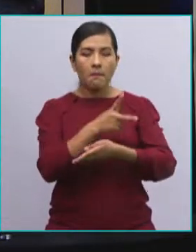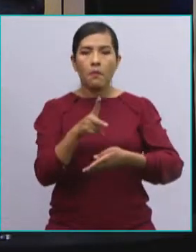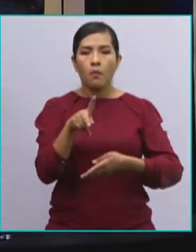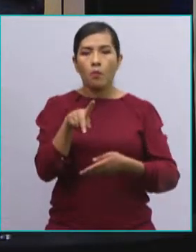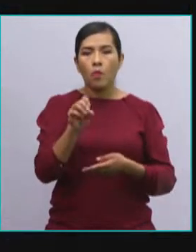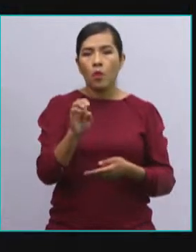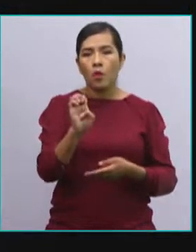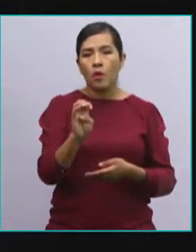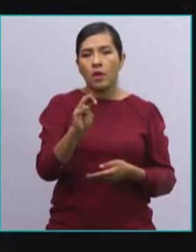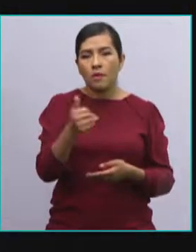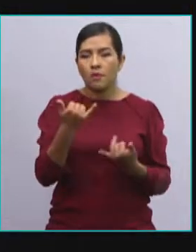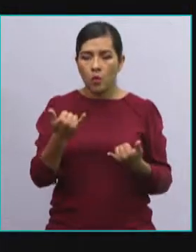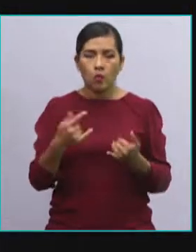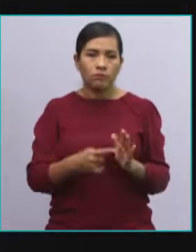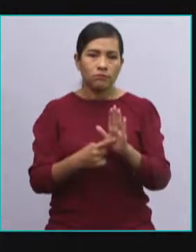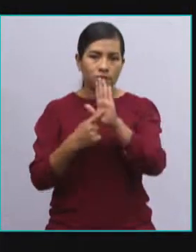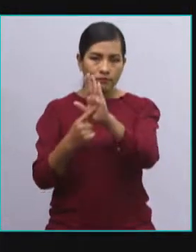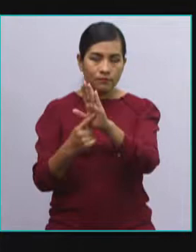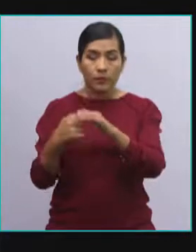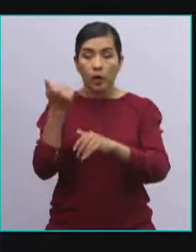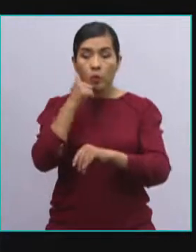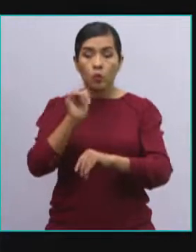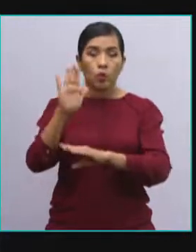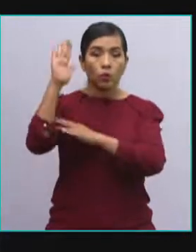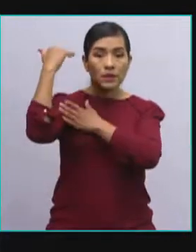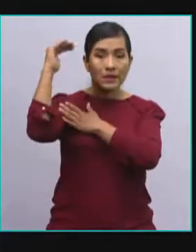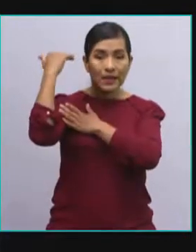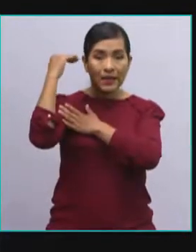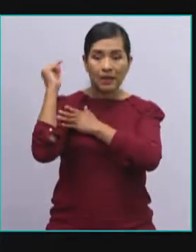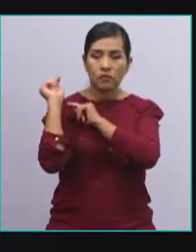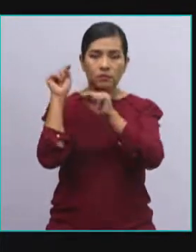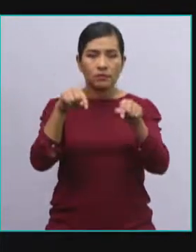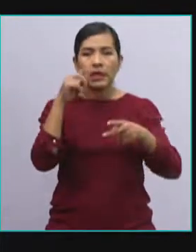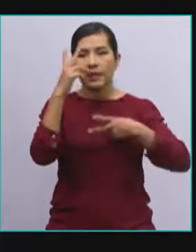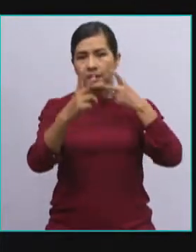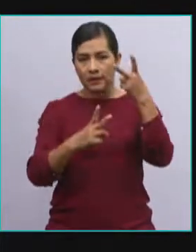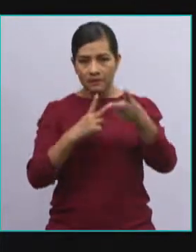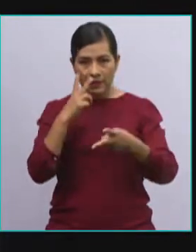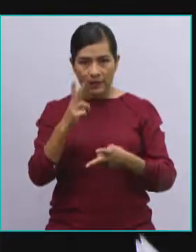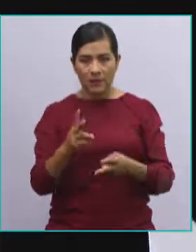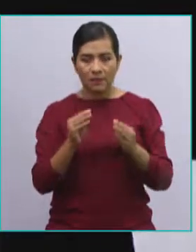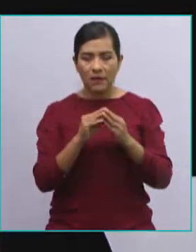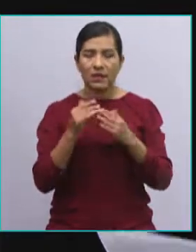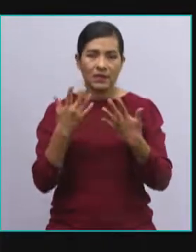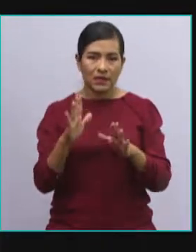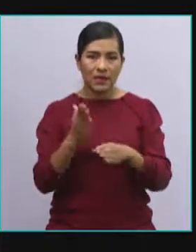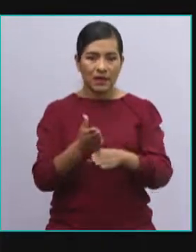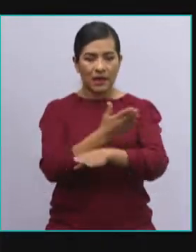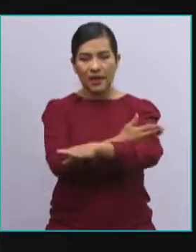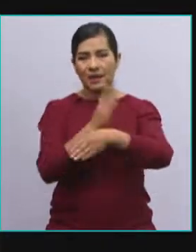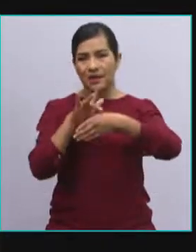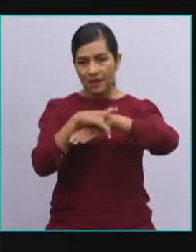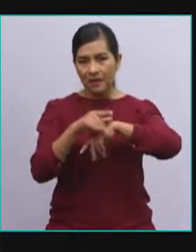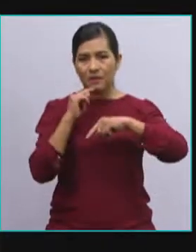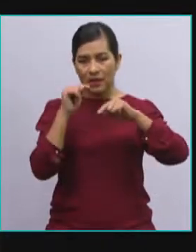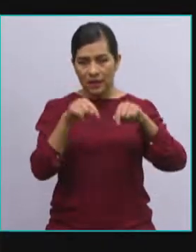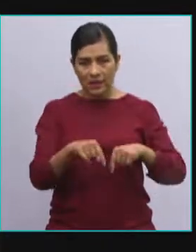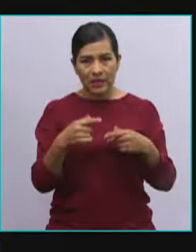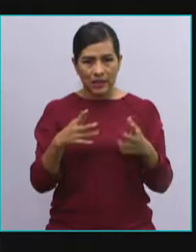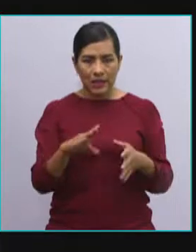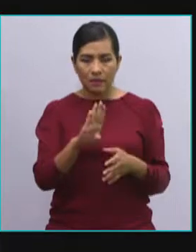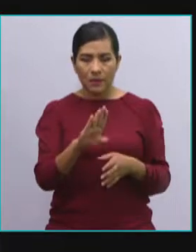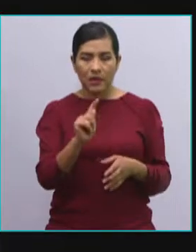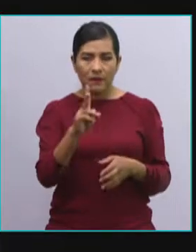de la autora marcia mendieta de santa cruz que ella ha visitado los estudios de vtv más temprano y nos habló un poquito